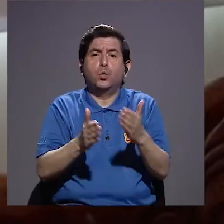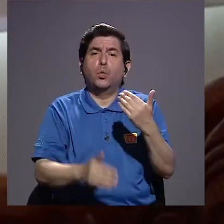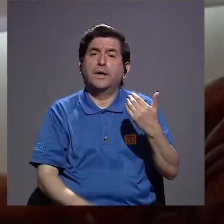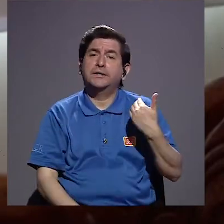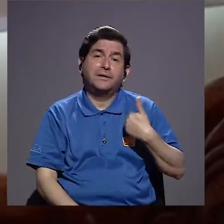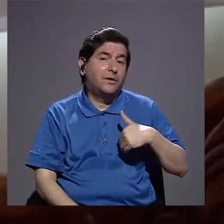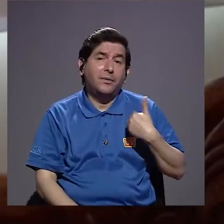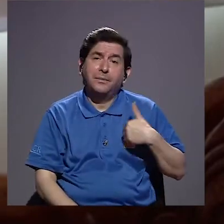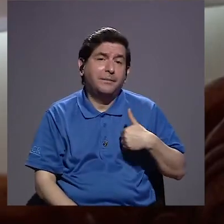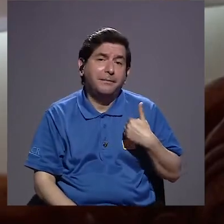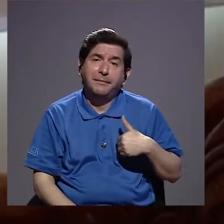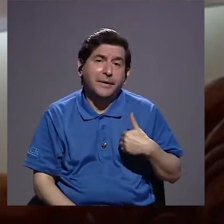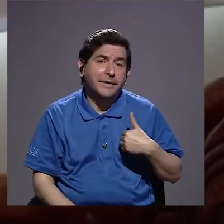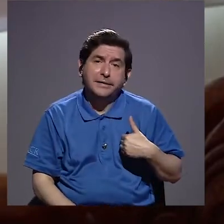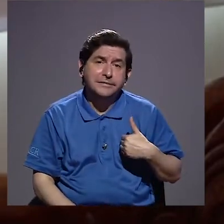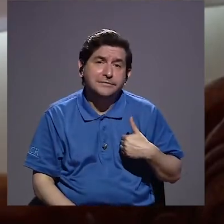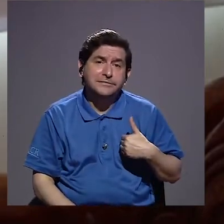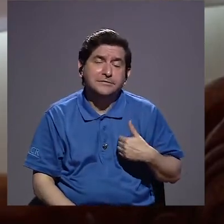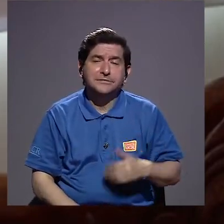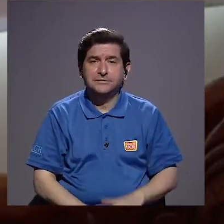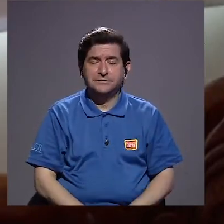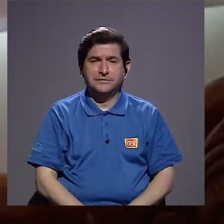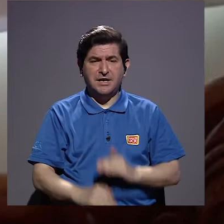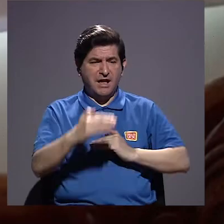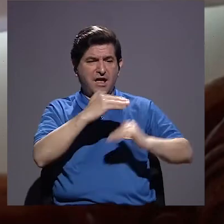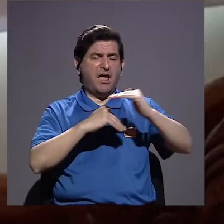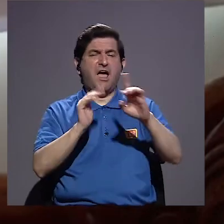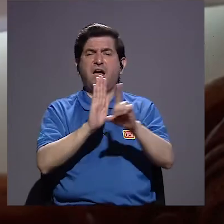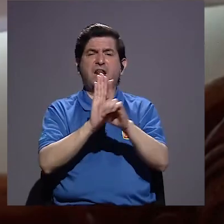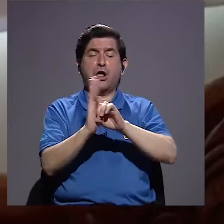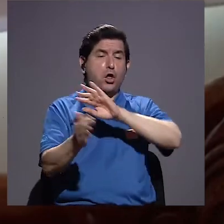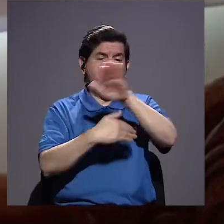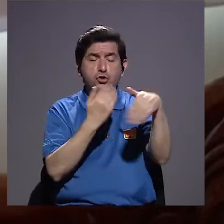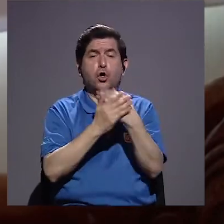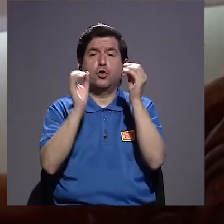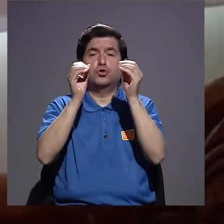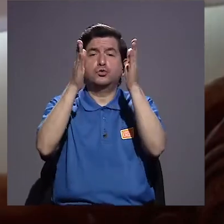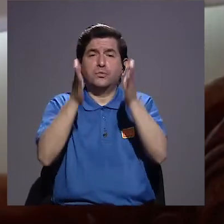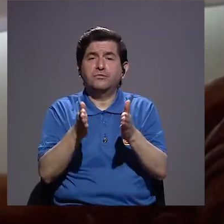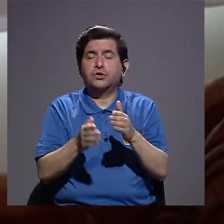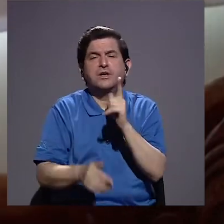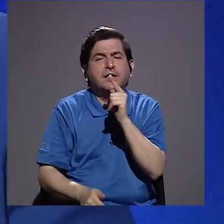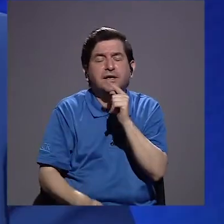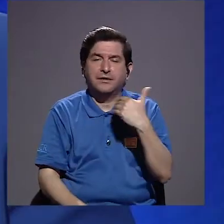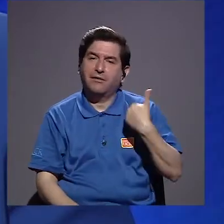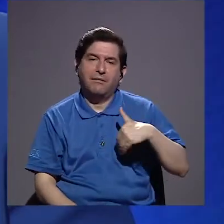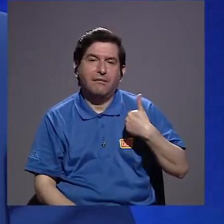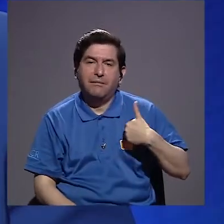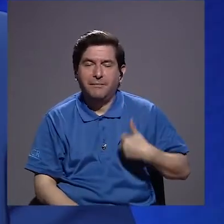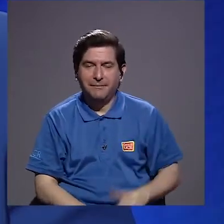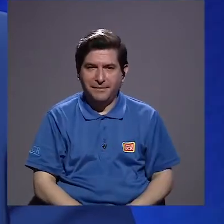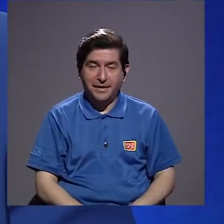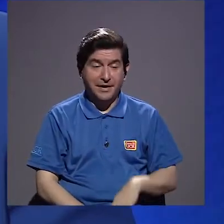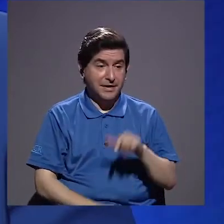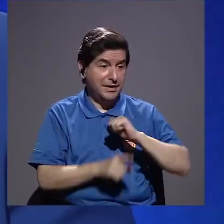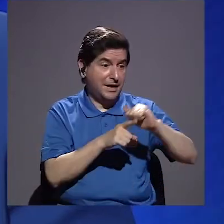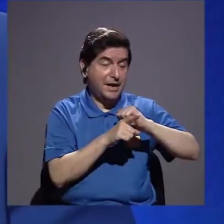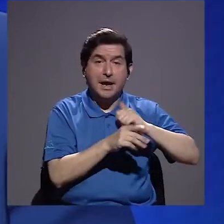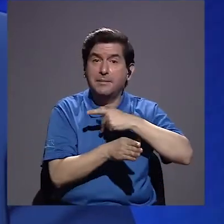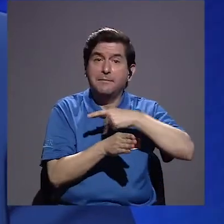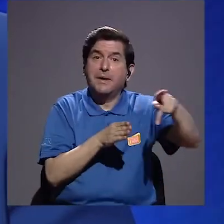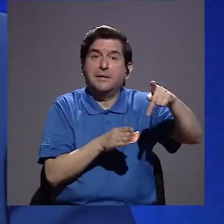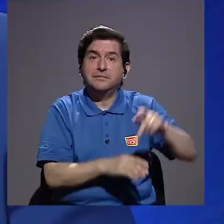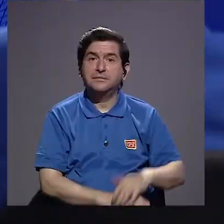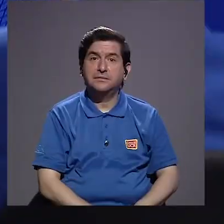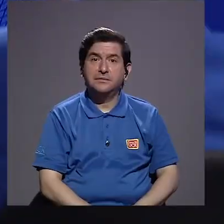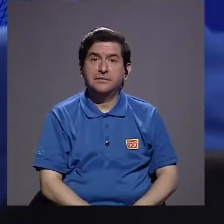jueces, todos eran hombres. En la Facultad de Derecho, todos eran profesores. Y en el ejercicio